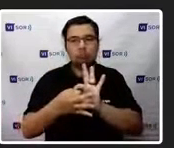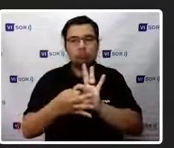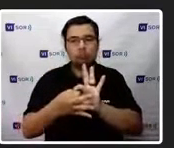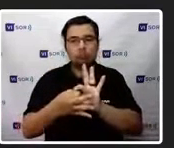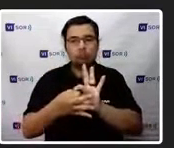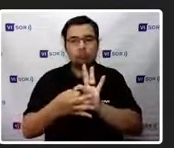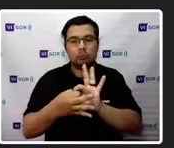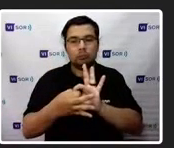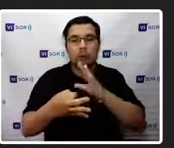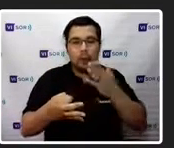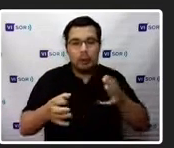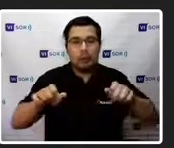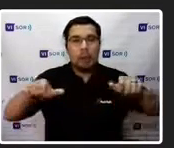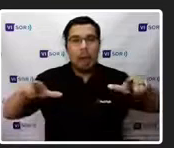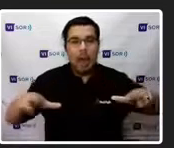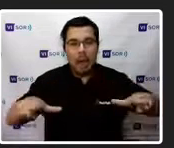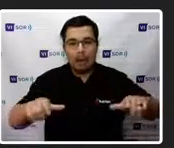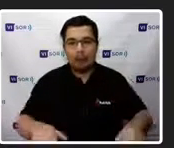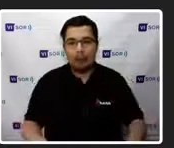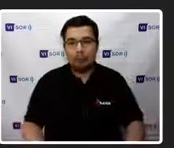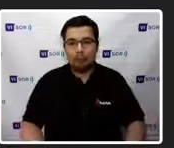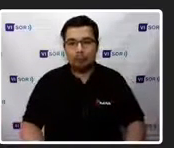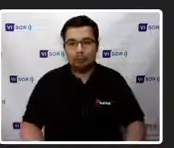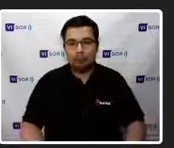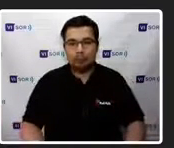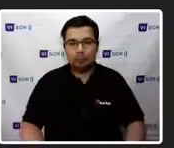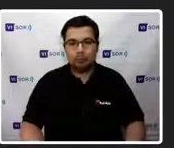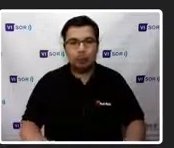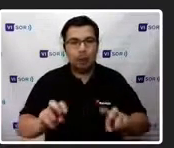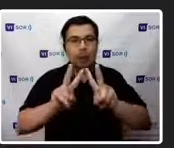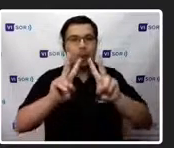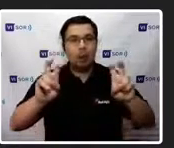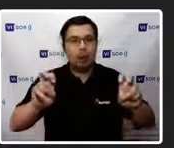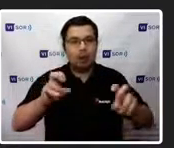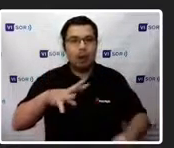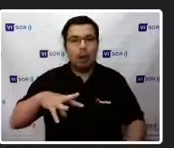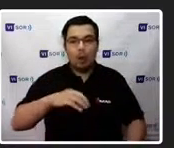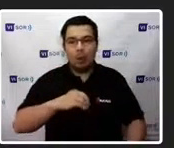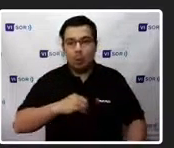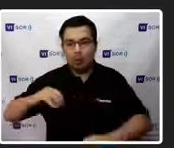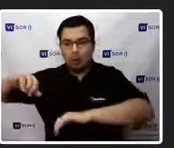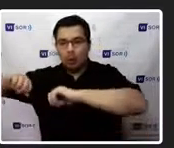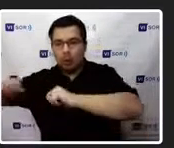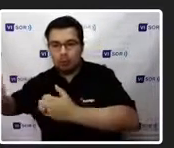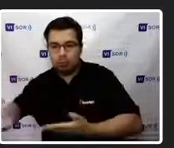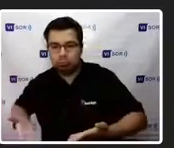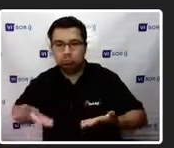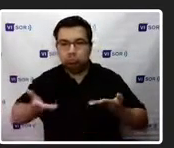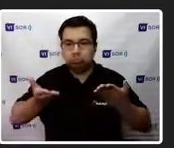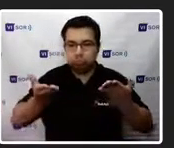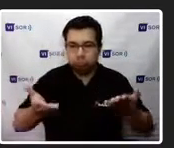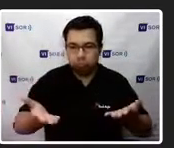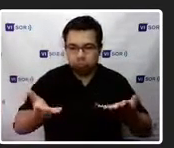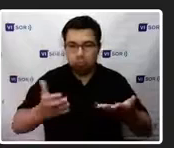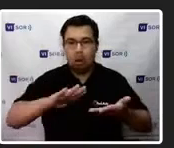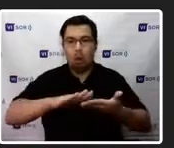con esa área presente. Desde una parte de que nuestros proveedores sean personas de las comunidades locales,